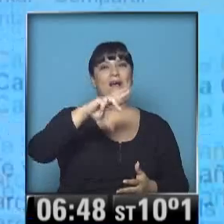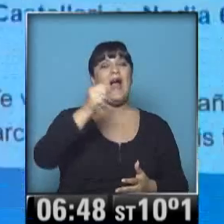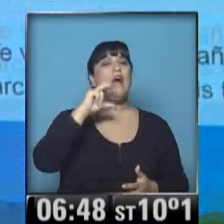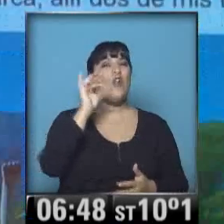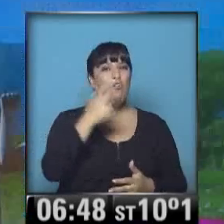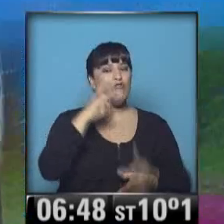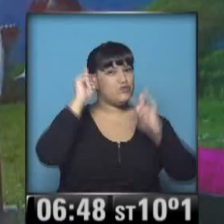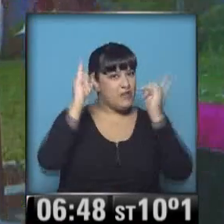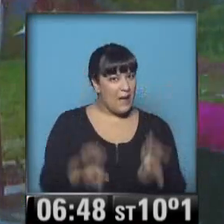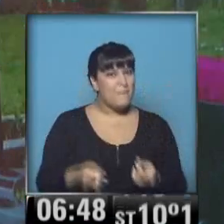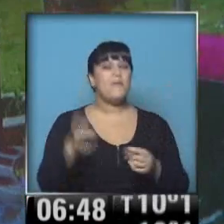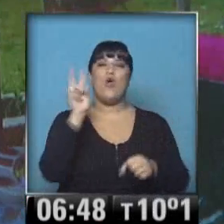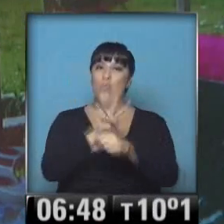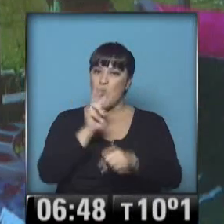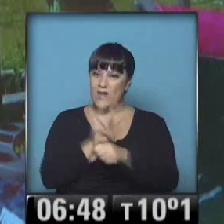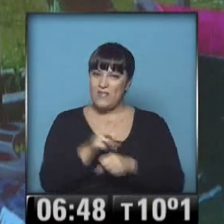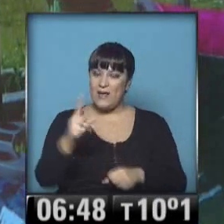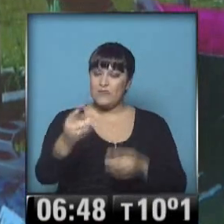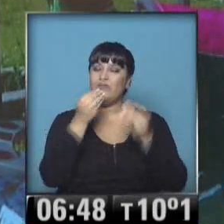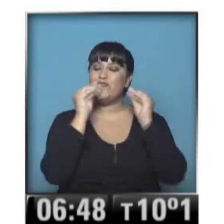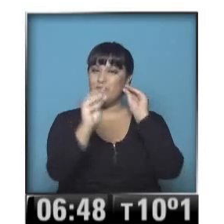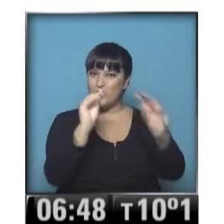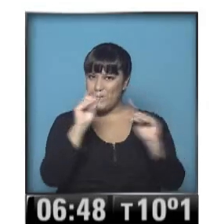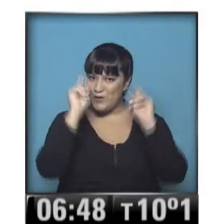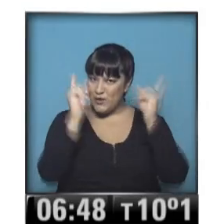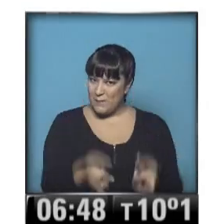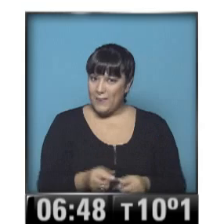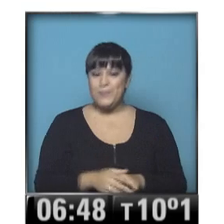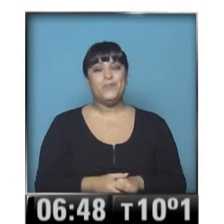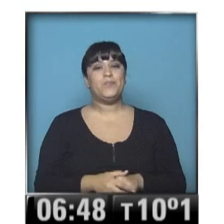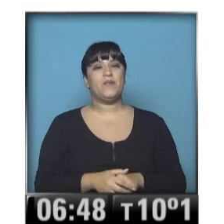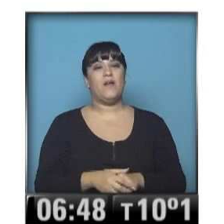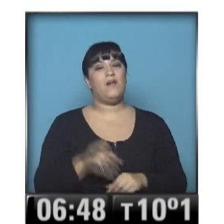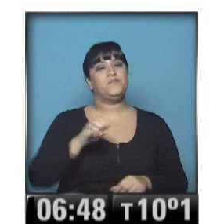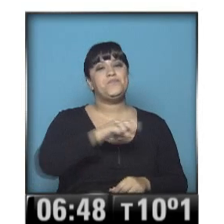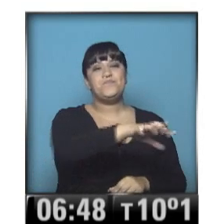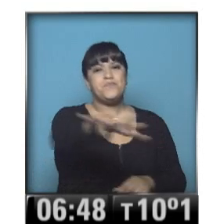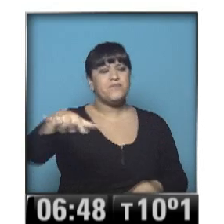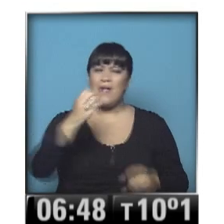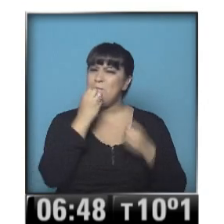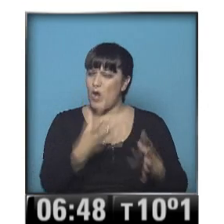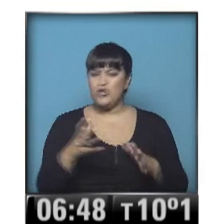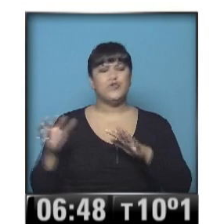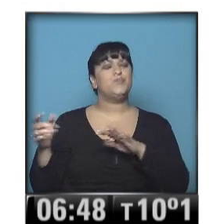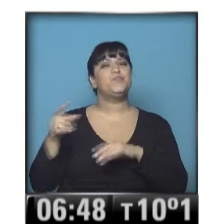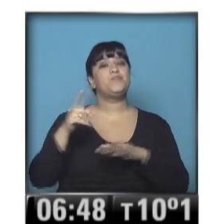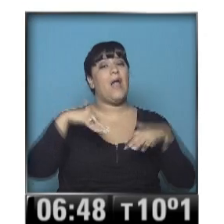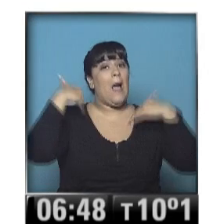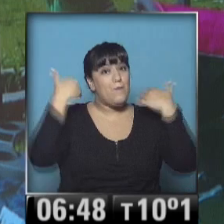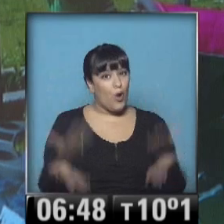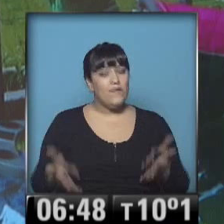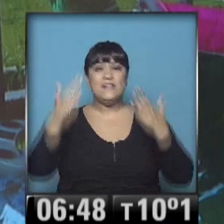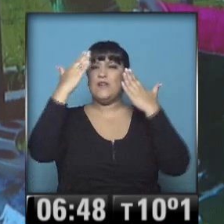cuide mucho, Juan Carlos, te mandamos besazos. Y el paisaje de Las Grutas, hermoso. Vamos a aprovechar para mandar